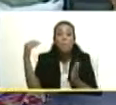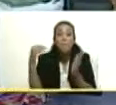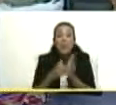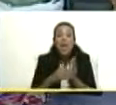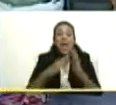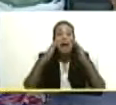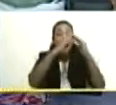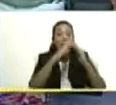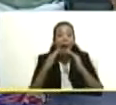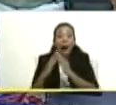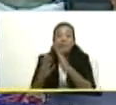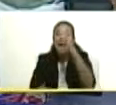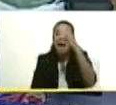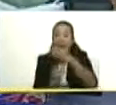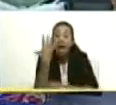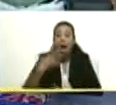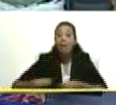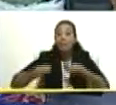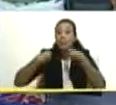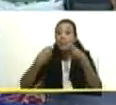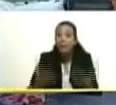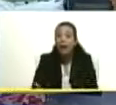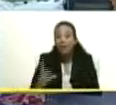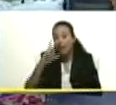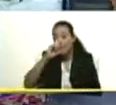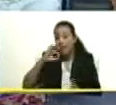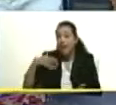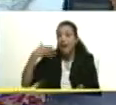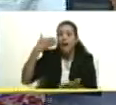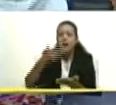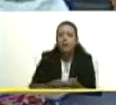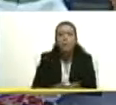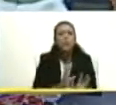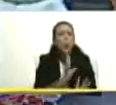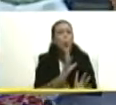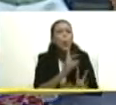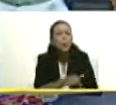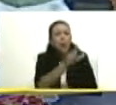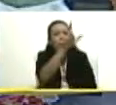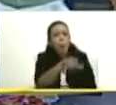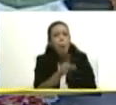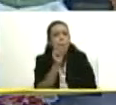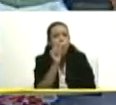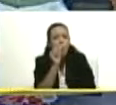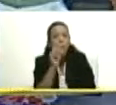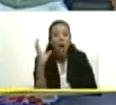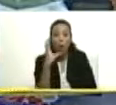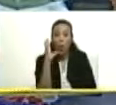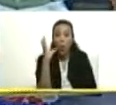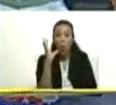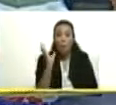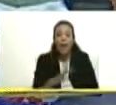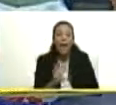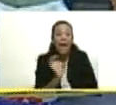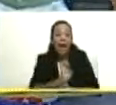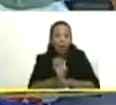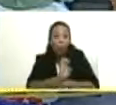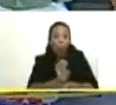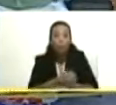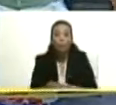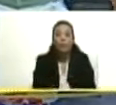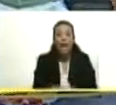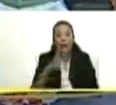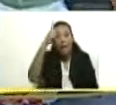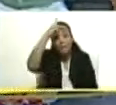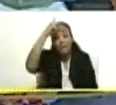4.800.000 viviendas entregadas. Yo le comentaba, presidente, a Elvis, mire, en Colombia, en Ecuador, en